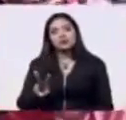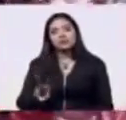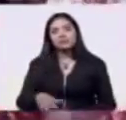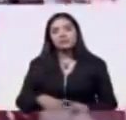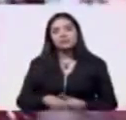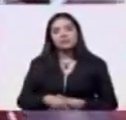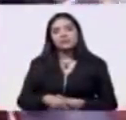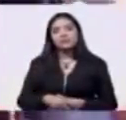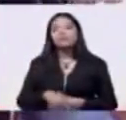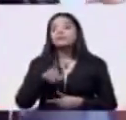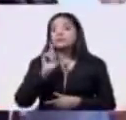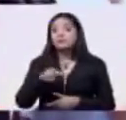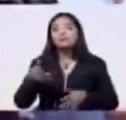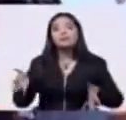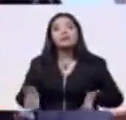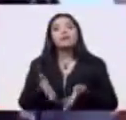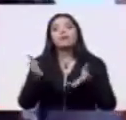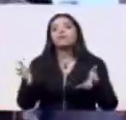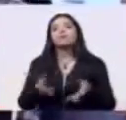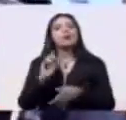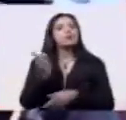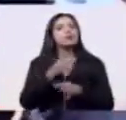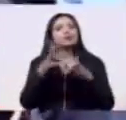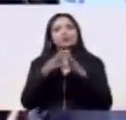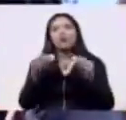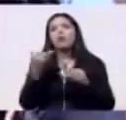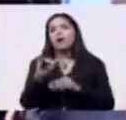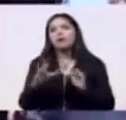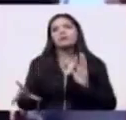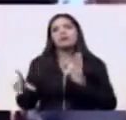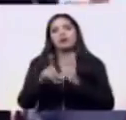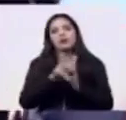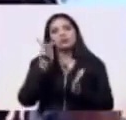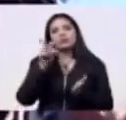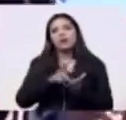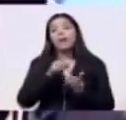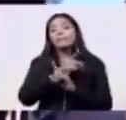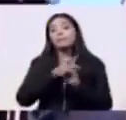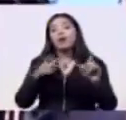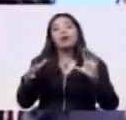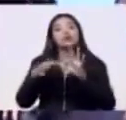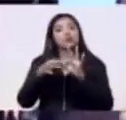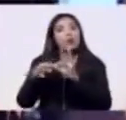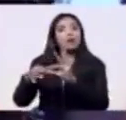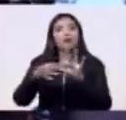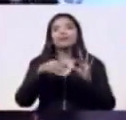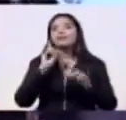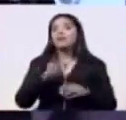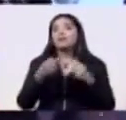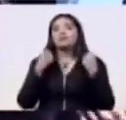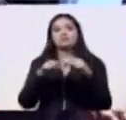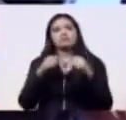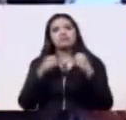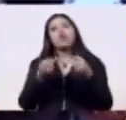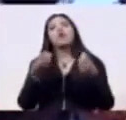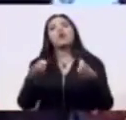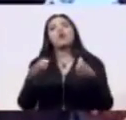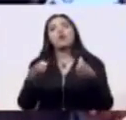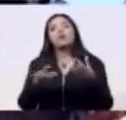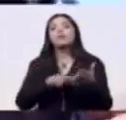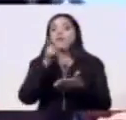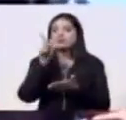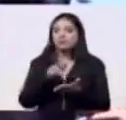lo promueve para que todos tengamos el derecho de participar. Y yo creo que la soberanía la debemos ejercer es participando. Uno de los logros